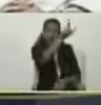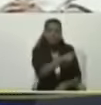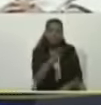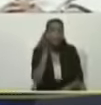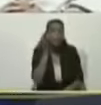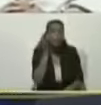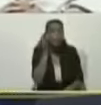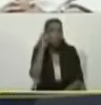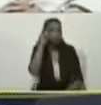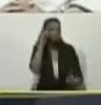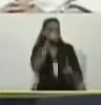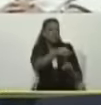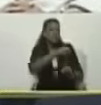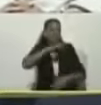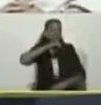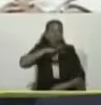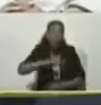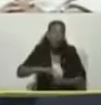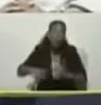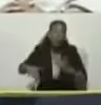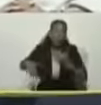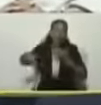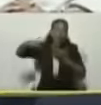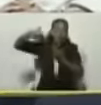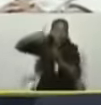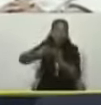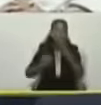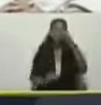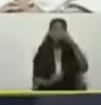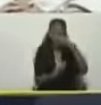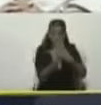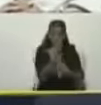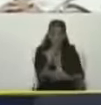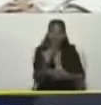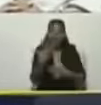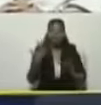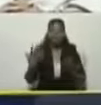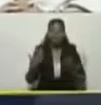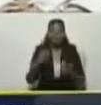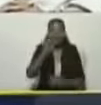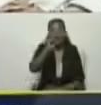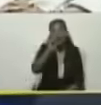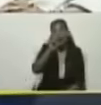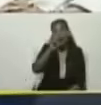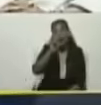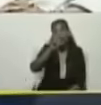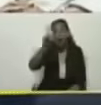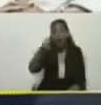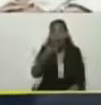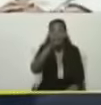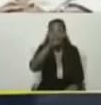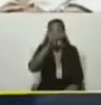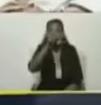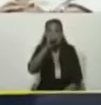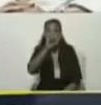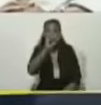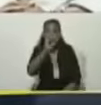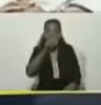con el feminismo histórico fundado por Argelia Laya, por María